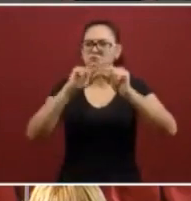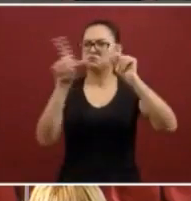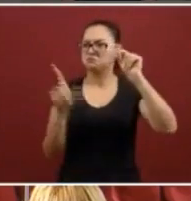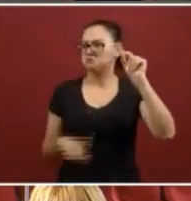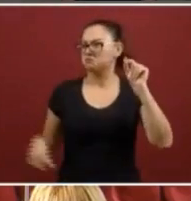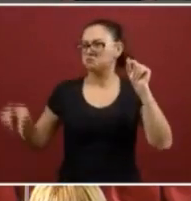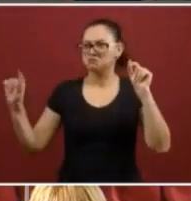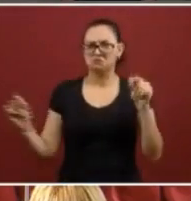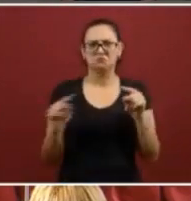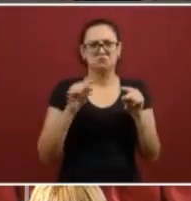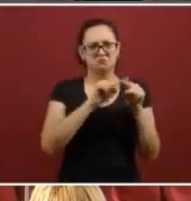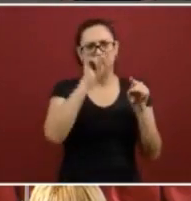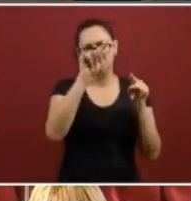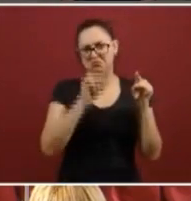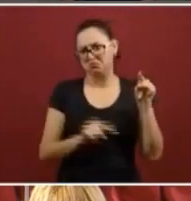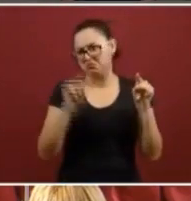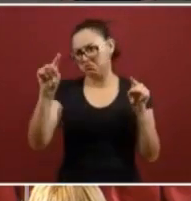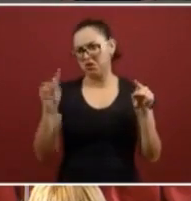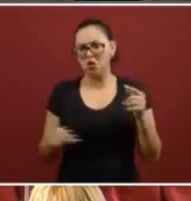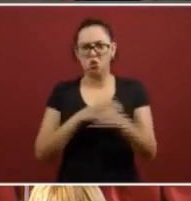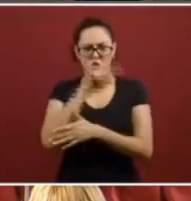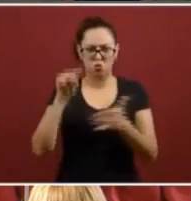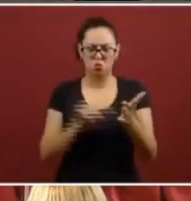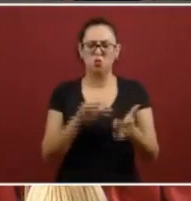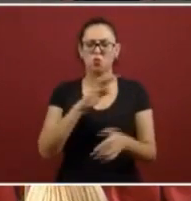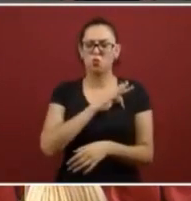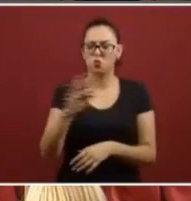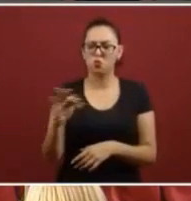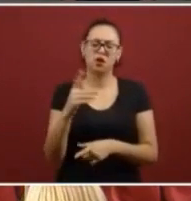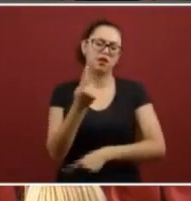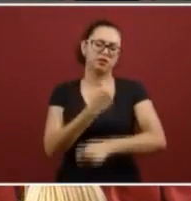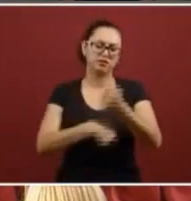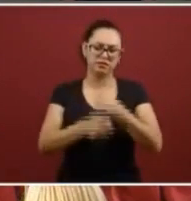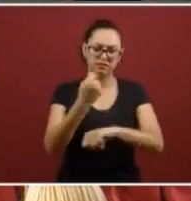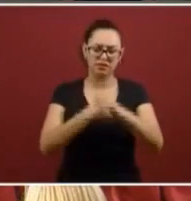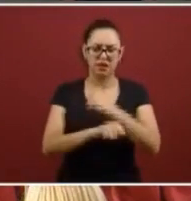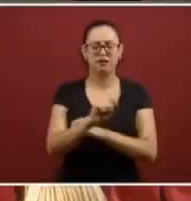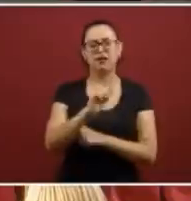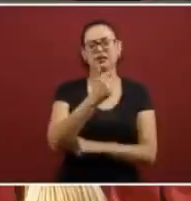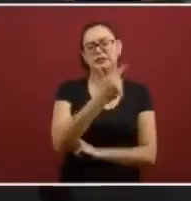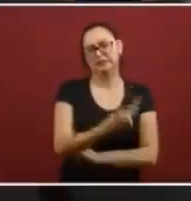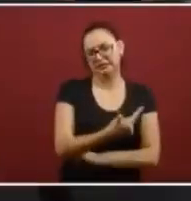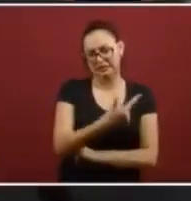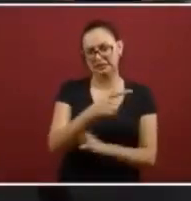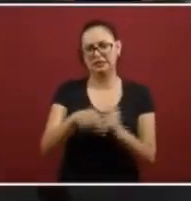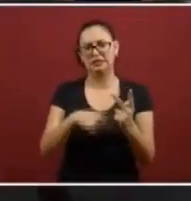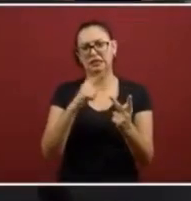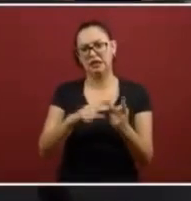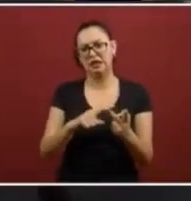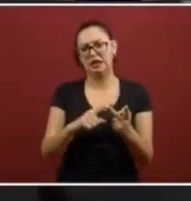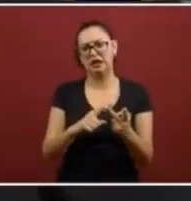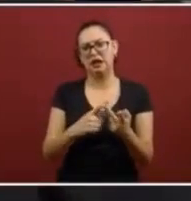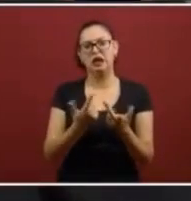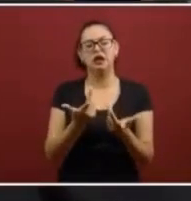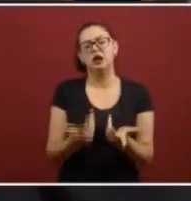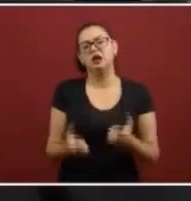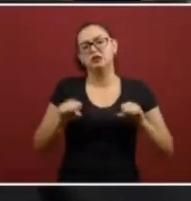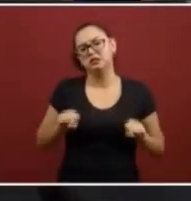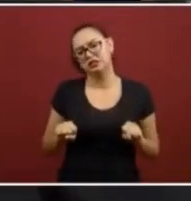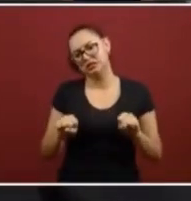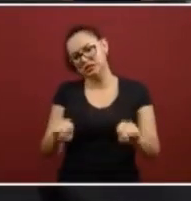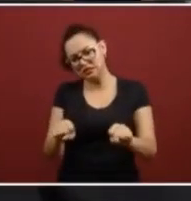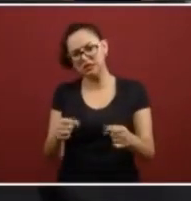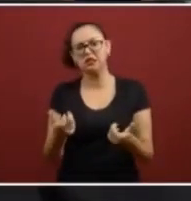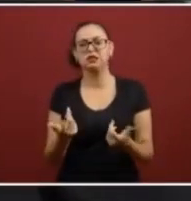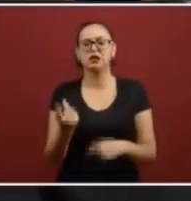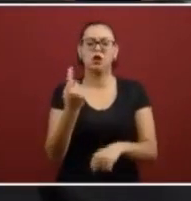¿Cuáles son estos puntos? Puede ser en tiendas de convivencia, 7-Eleven. So there's en a lot tiendas of places that you departamentales can como go sign Chedraui, up for o it. pueden